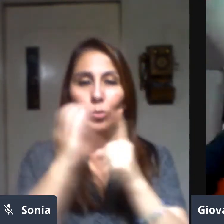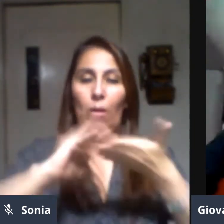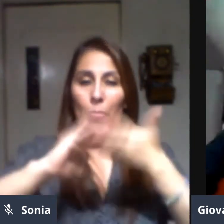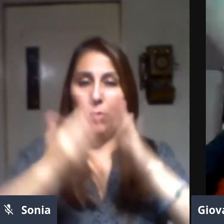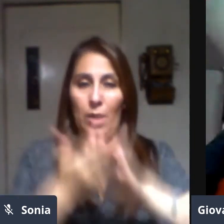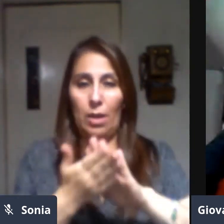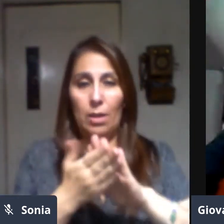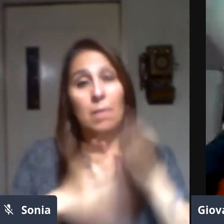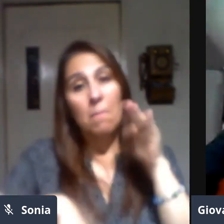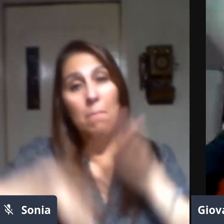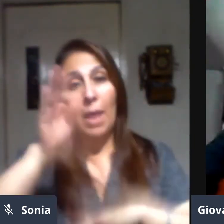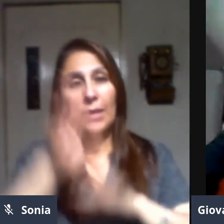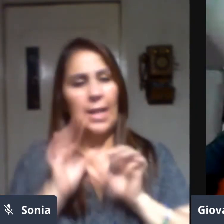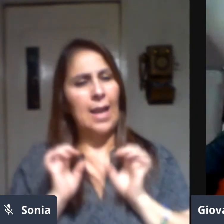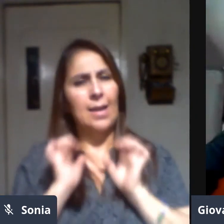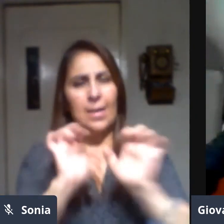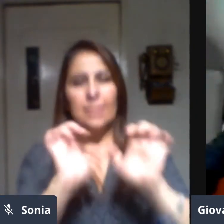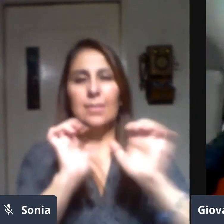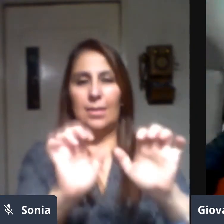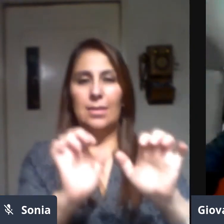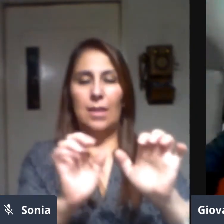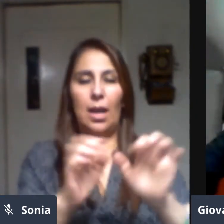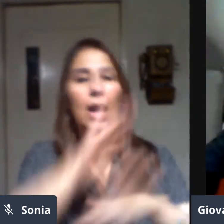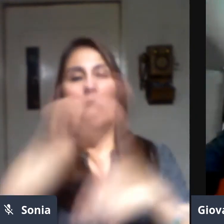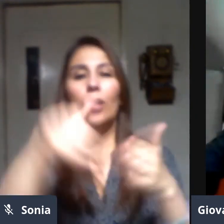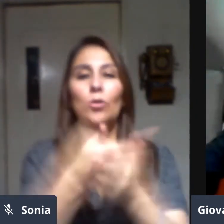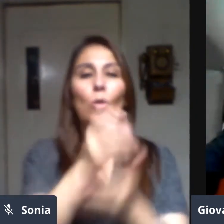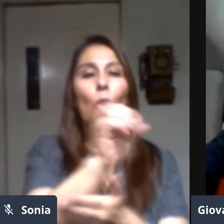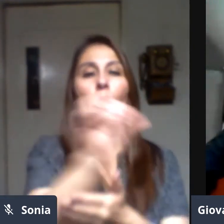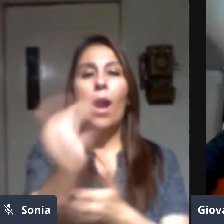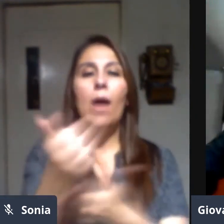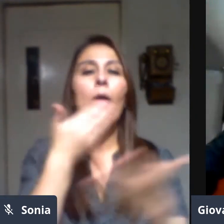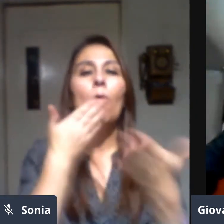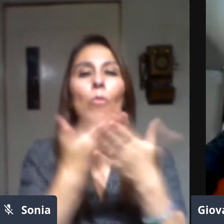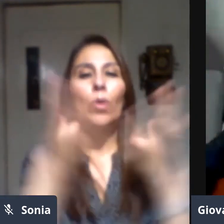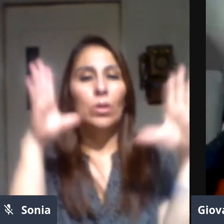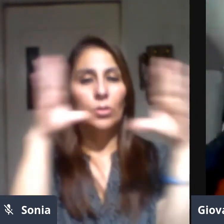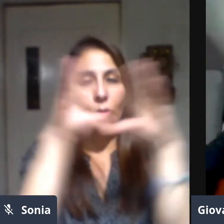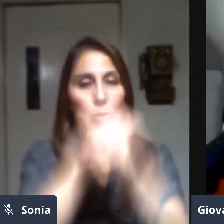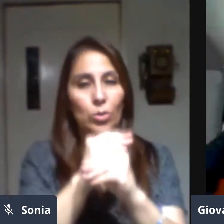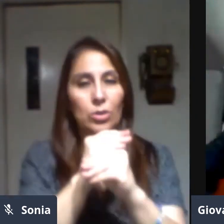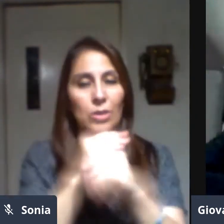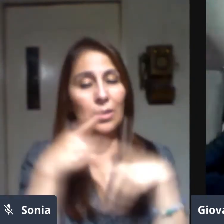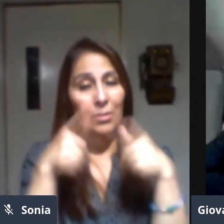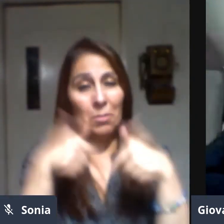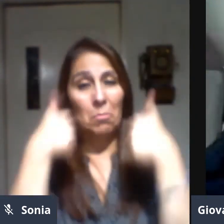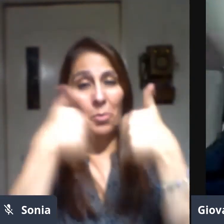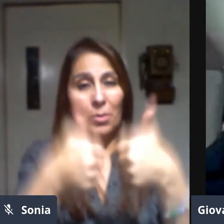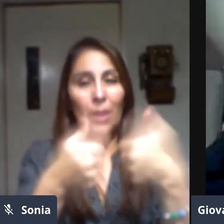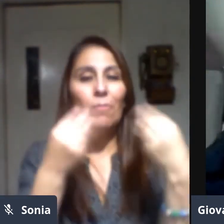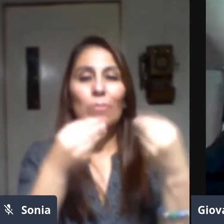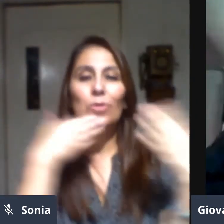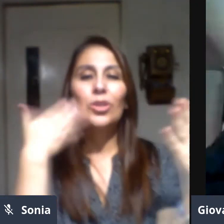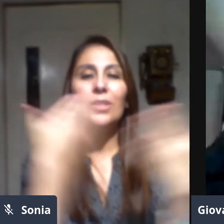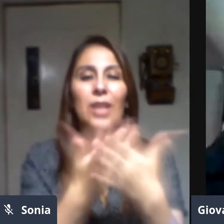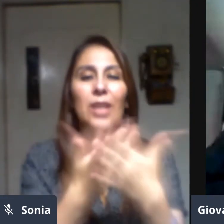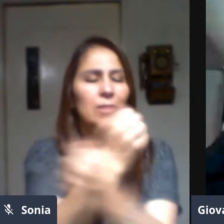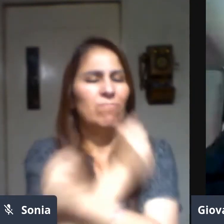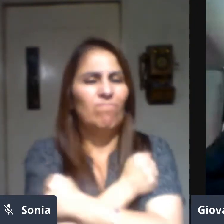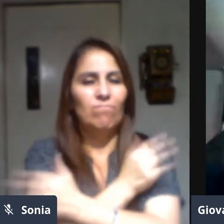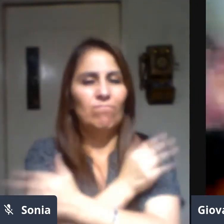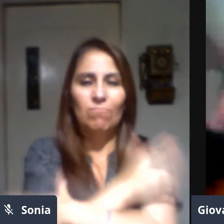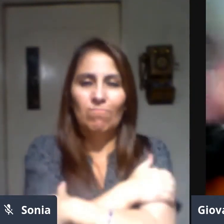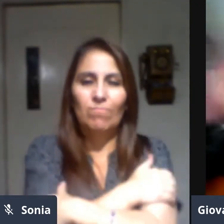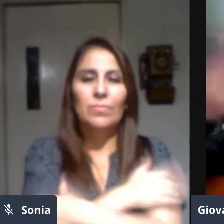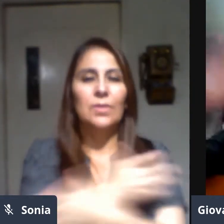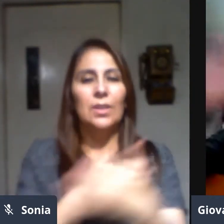resistencia a todos ya todas muy buena noche que estén muy bien y muchas gracias un abrazo fraterno desde acá desde estudios